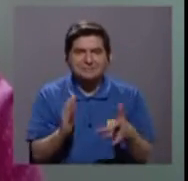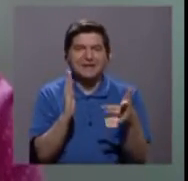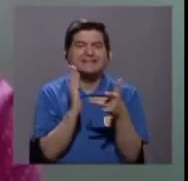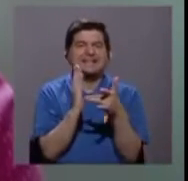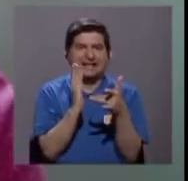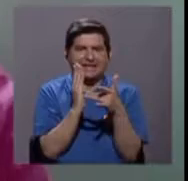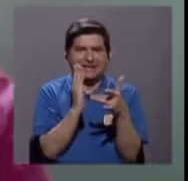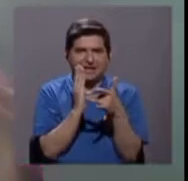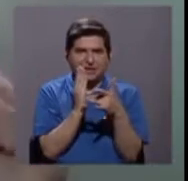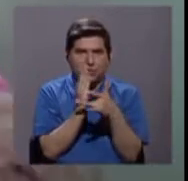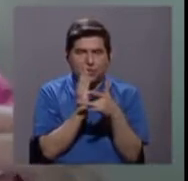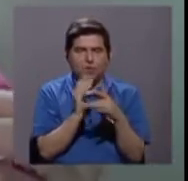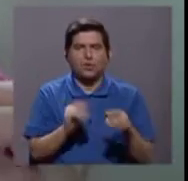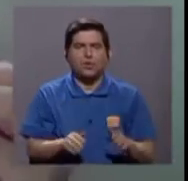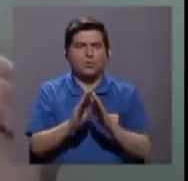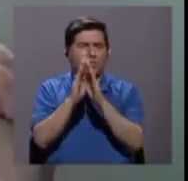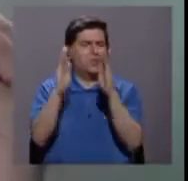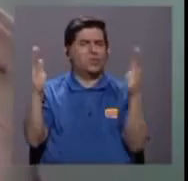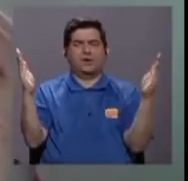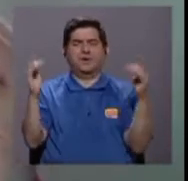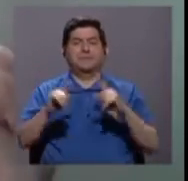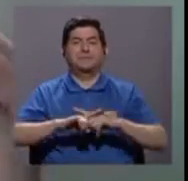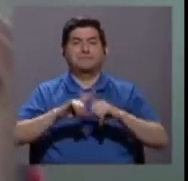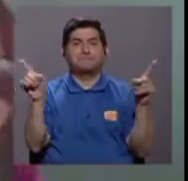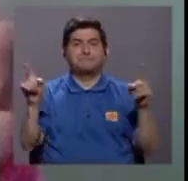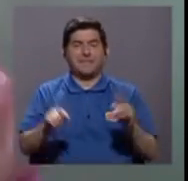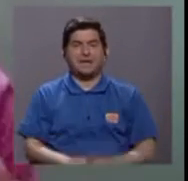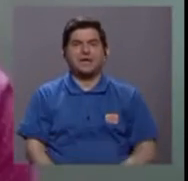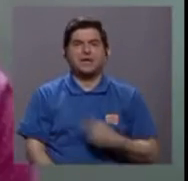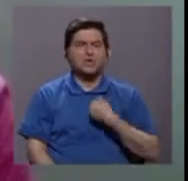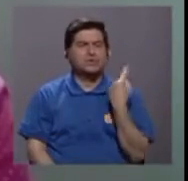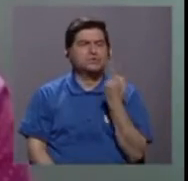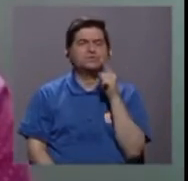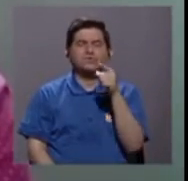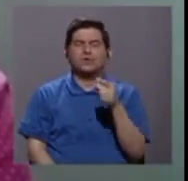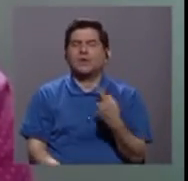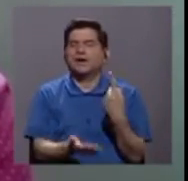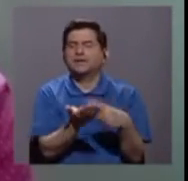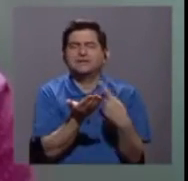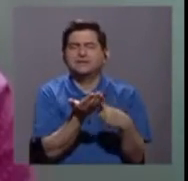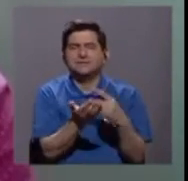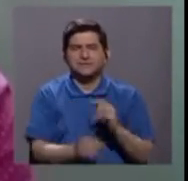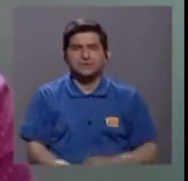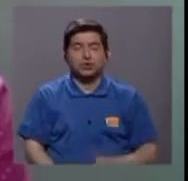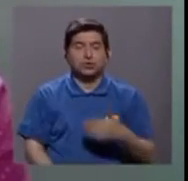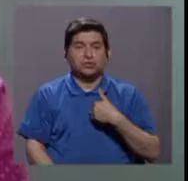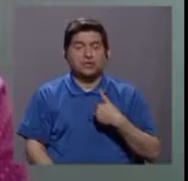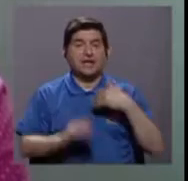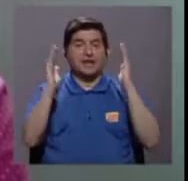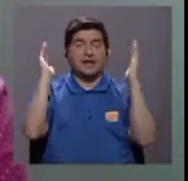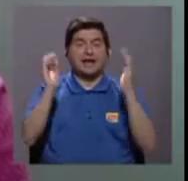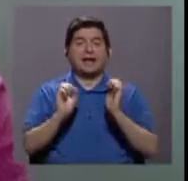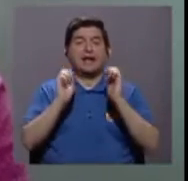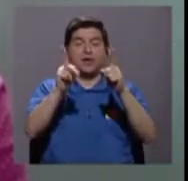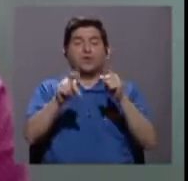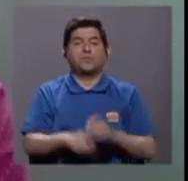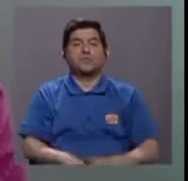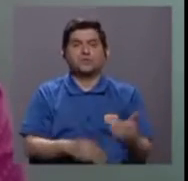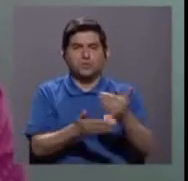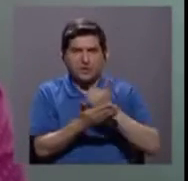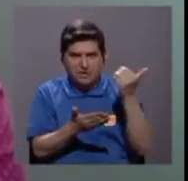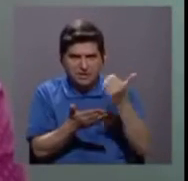técnico y amplio, pero nada más lo voy a dejar ahí sobre la mesa. Tiene grandes oportunidades de ahorro,